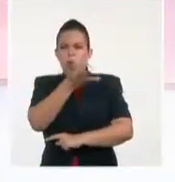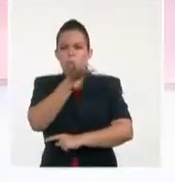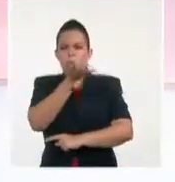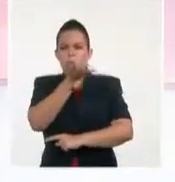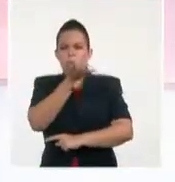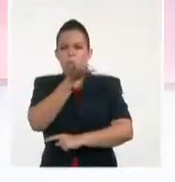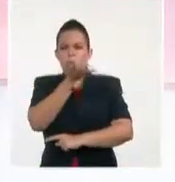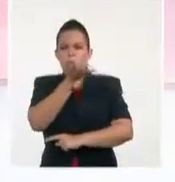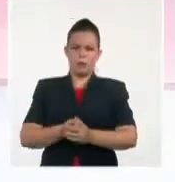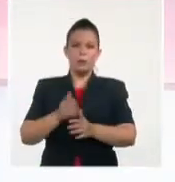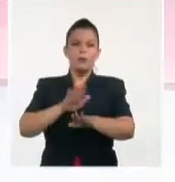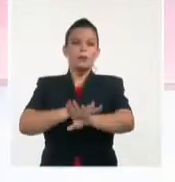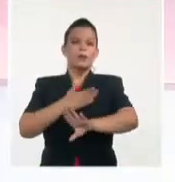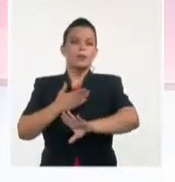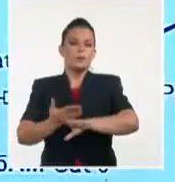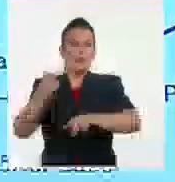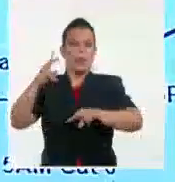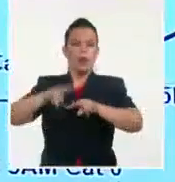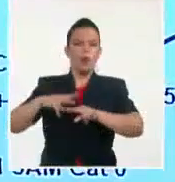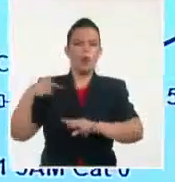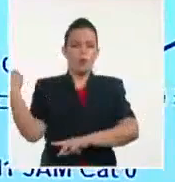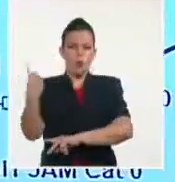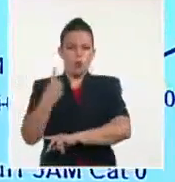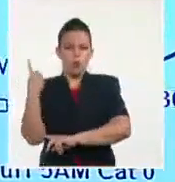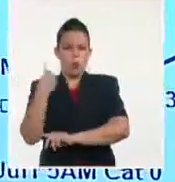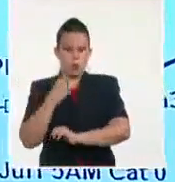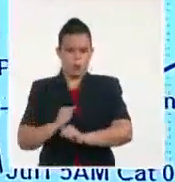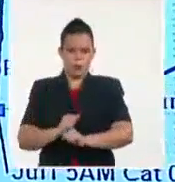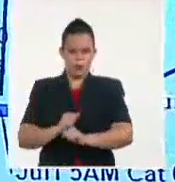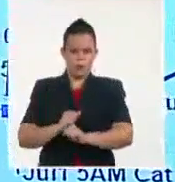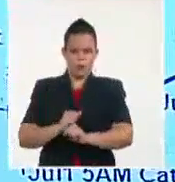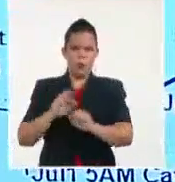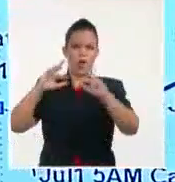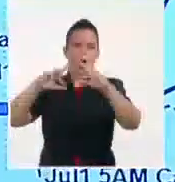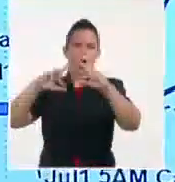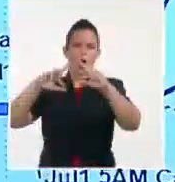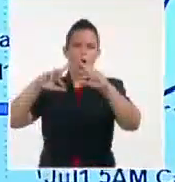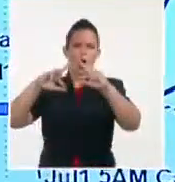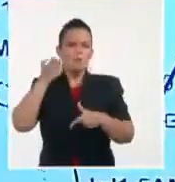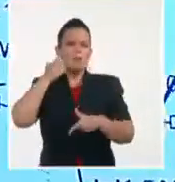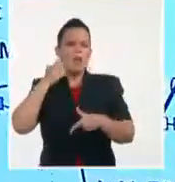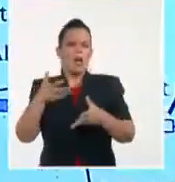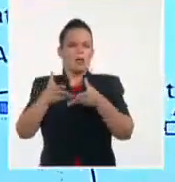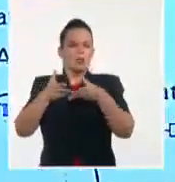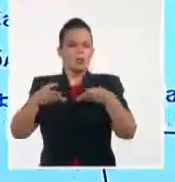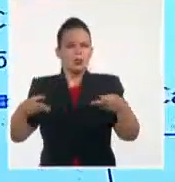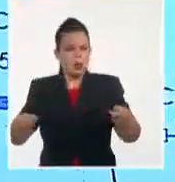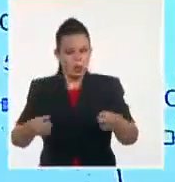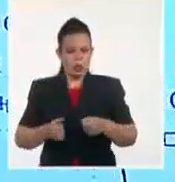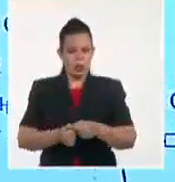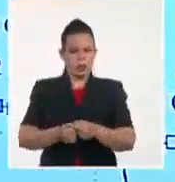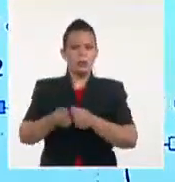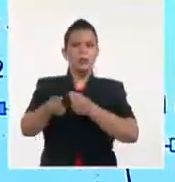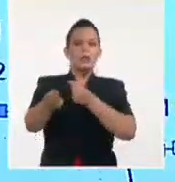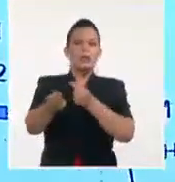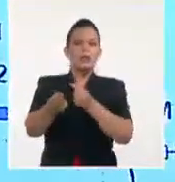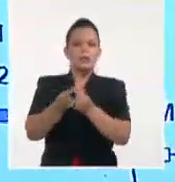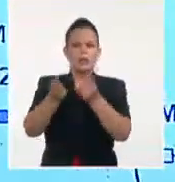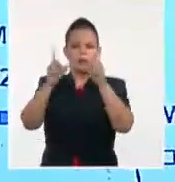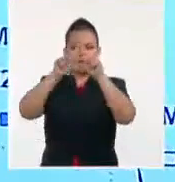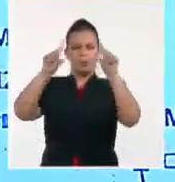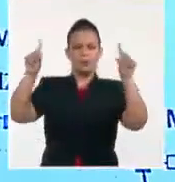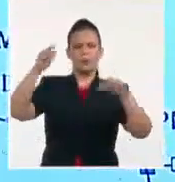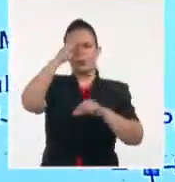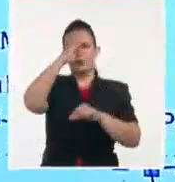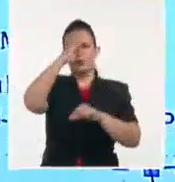en pleno. Y es entonces que se aproxima a Cuba y cruzar por esta zona de nuestro